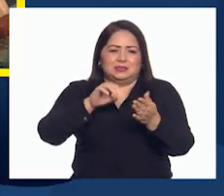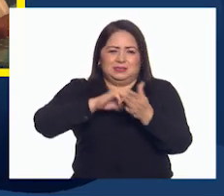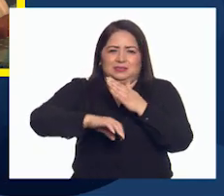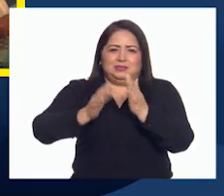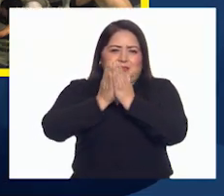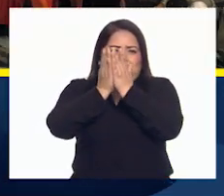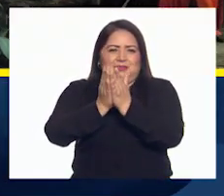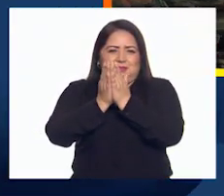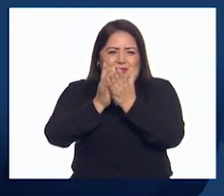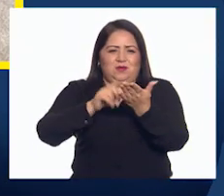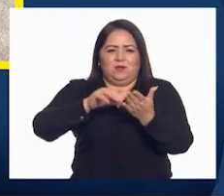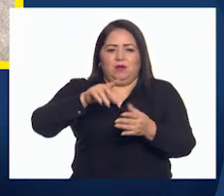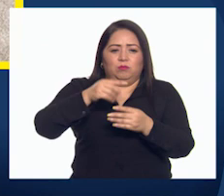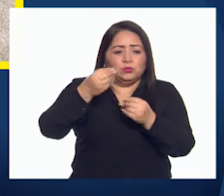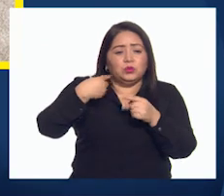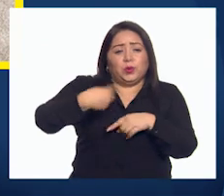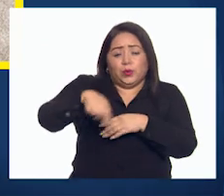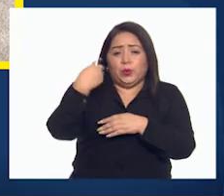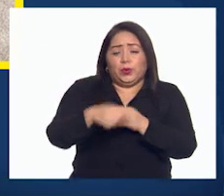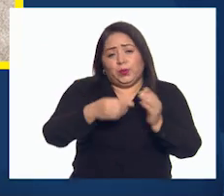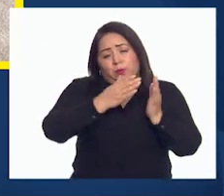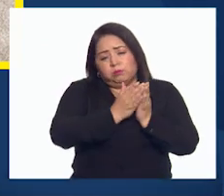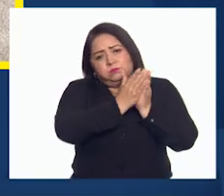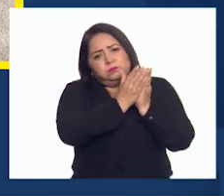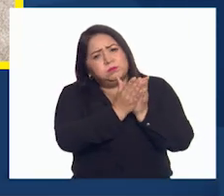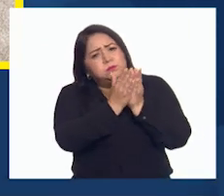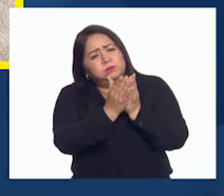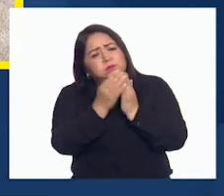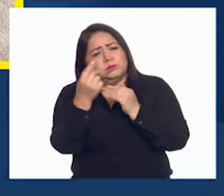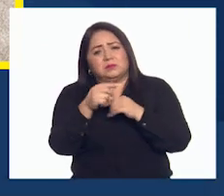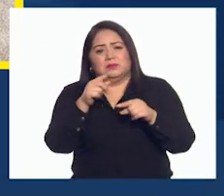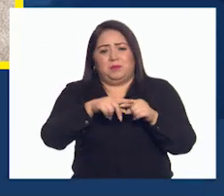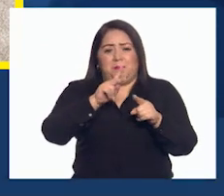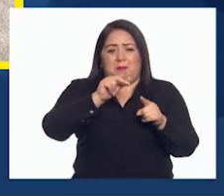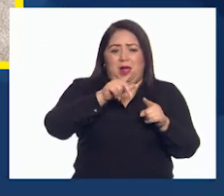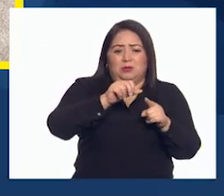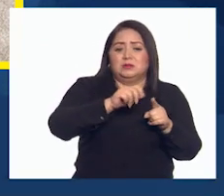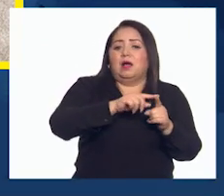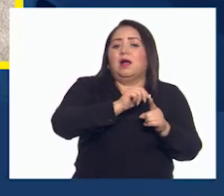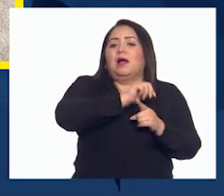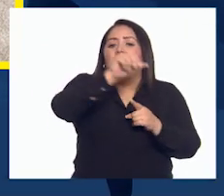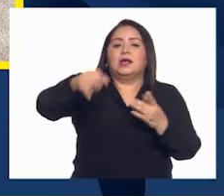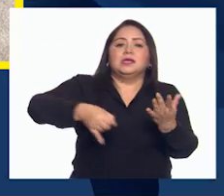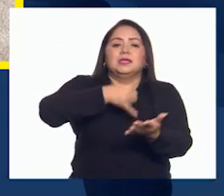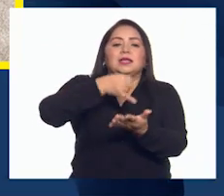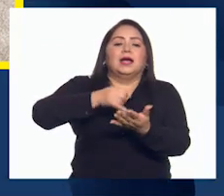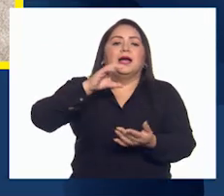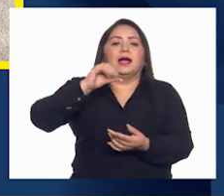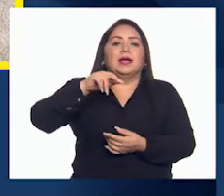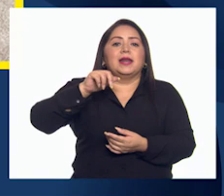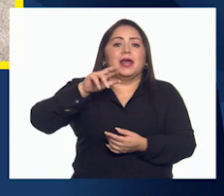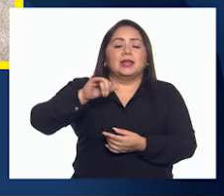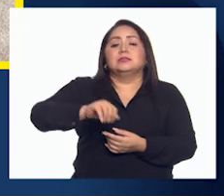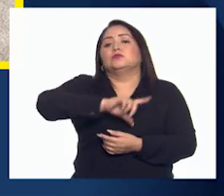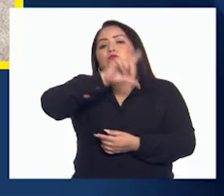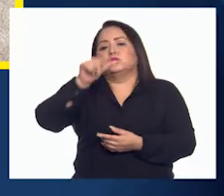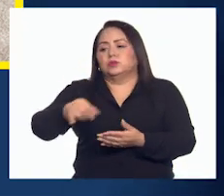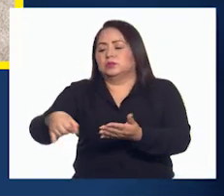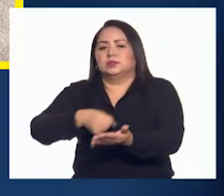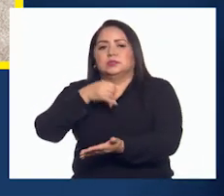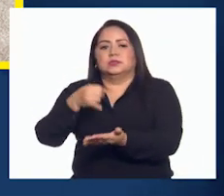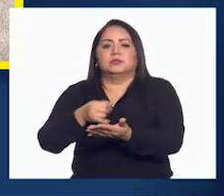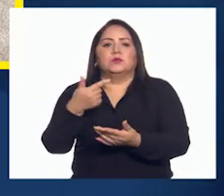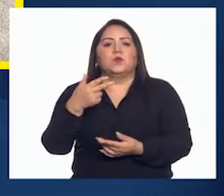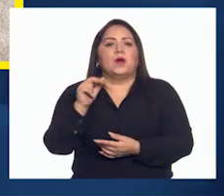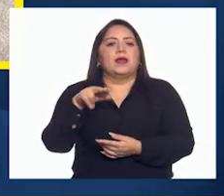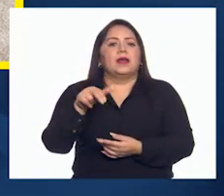Colón por toda la ruta que se siguió durante el primer viaje, de Puerto de Palos a las Islas Canarias y finalmente a las islas de